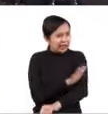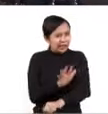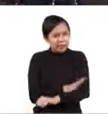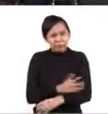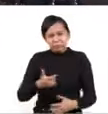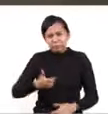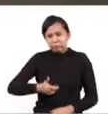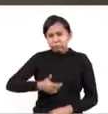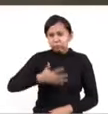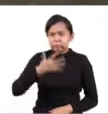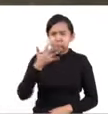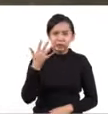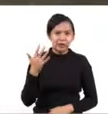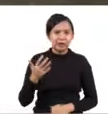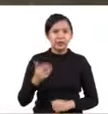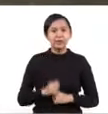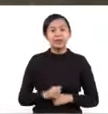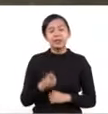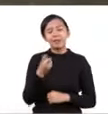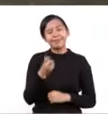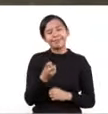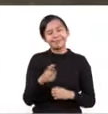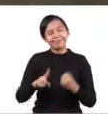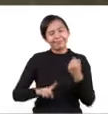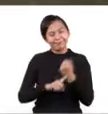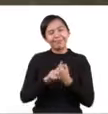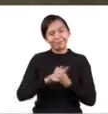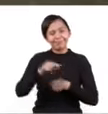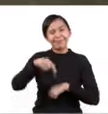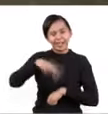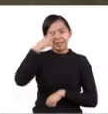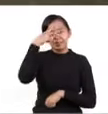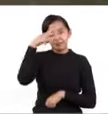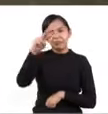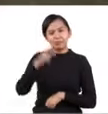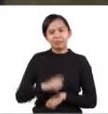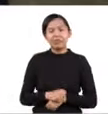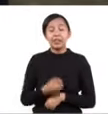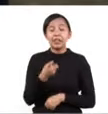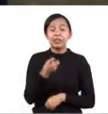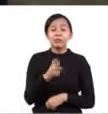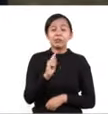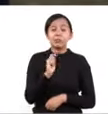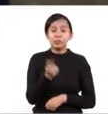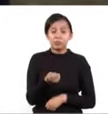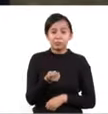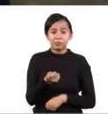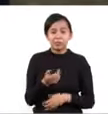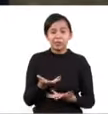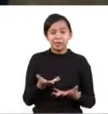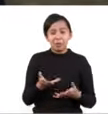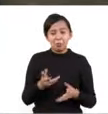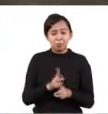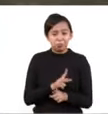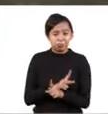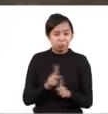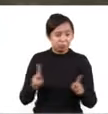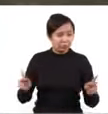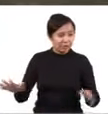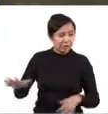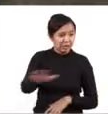carga también para la población mexicana. Y eso nos lleva a una única conclusión, de que